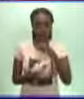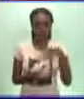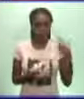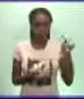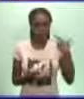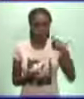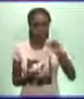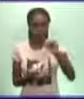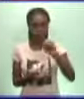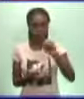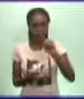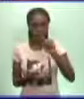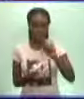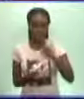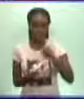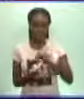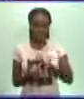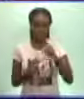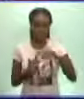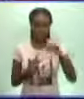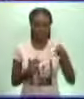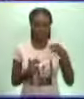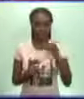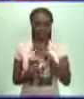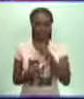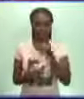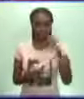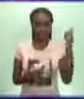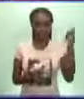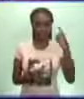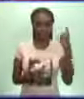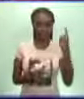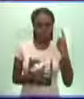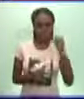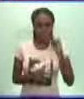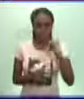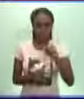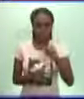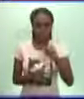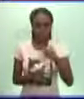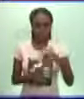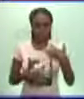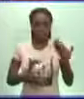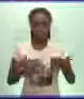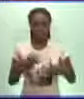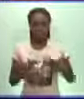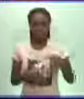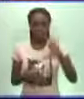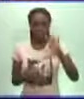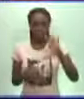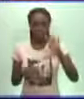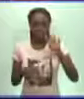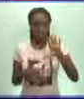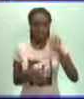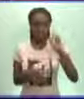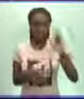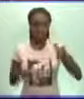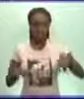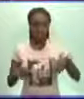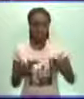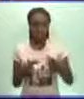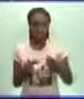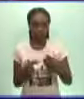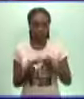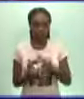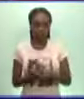Cecilia Valdés por el Teatro Lírico Nacional en la gala de celebración por el 500 aniversario de la